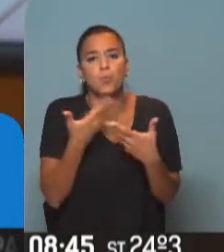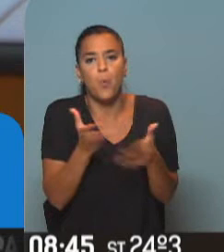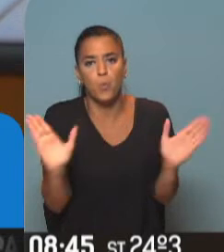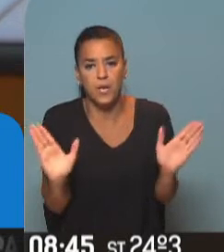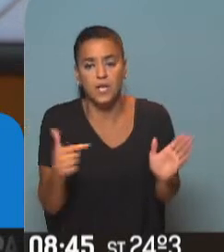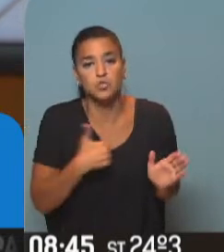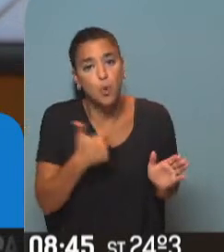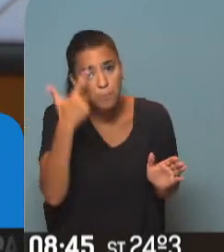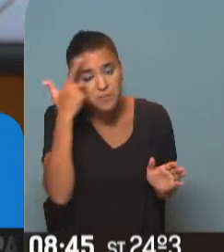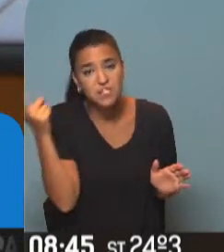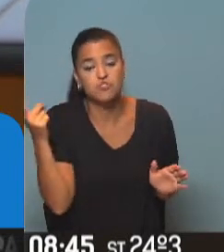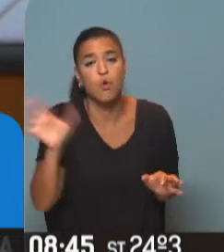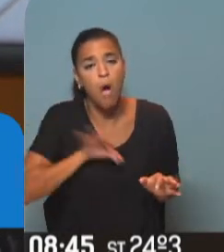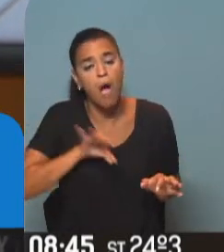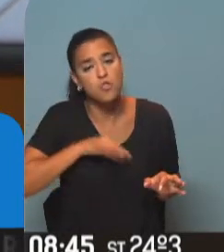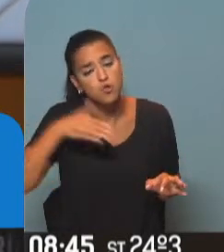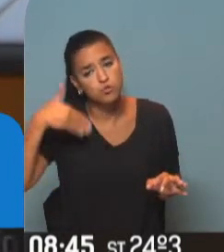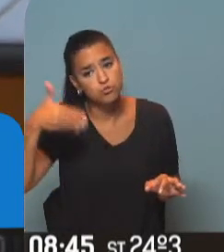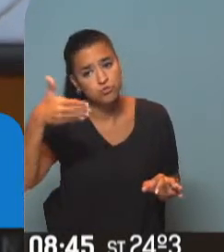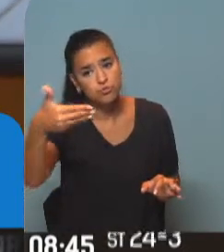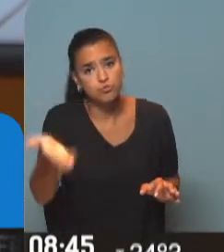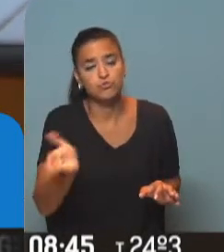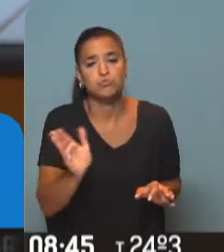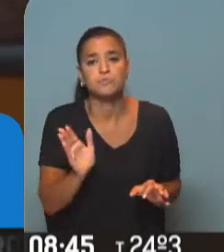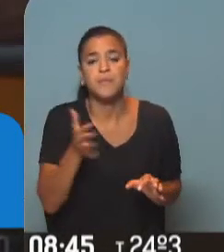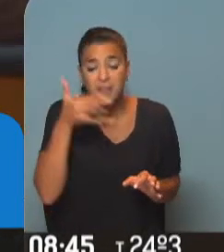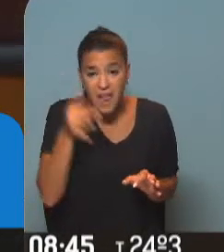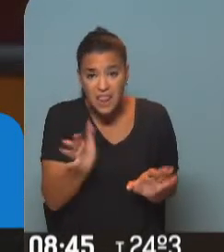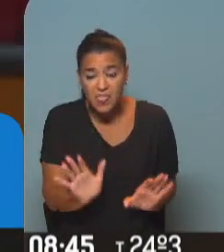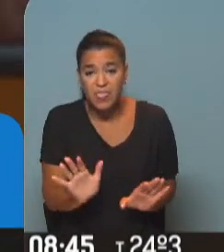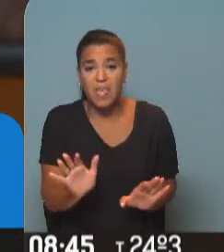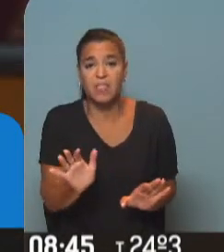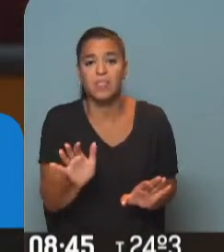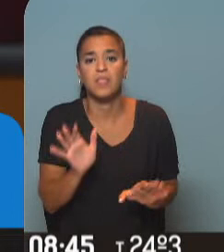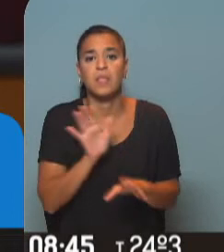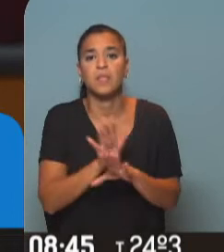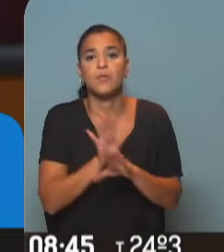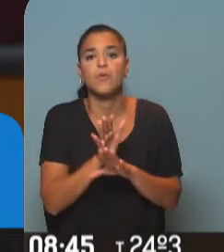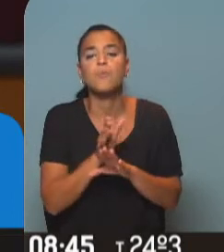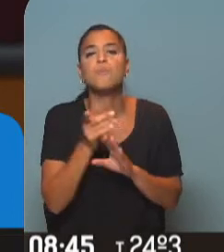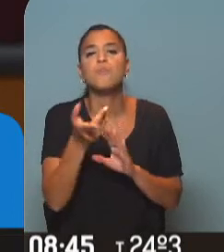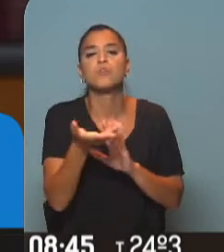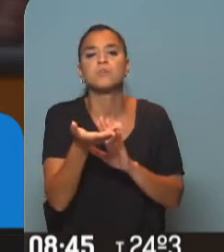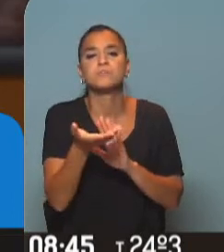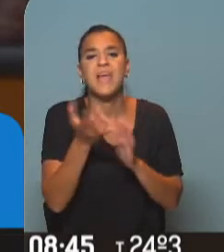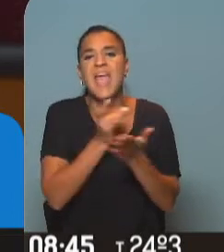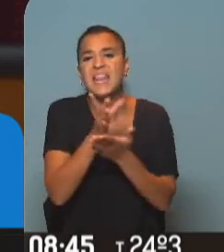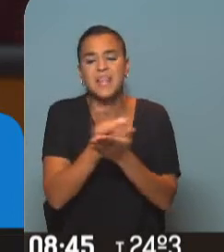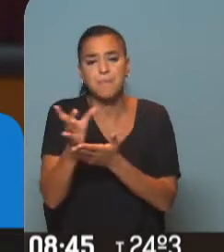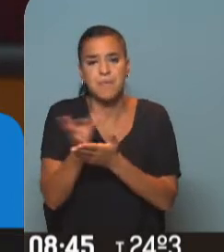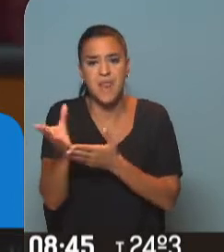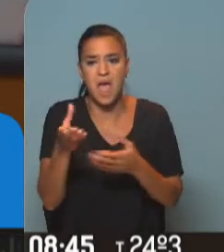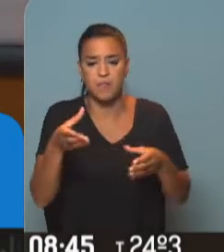yo creo que todos los años se toman acciones en este sentido en realidad las acciones de lo que llamamos el descacharrizado que es eliminar todos esos